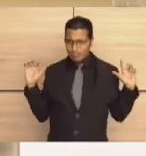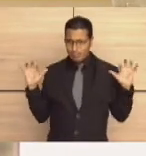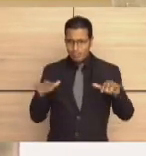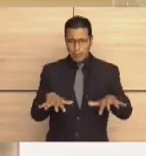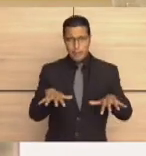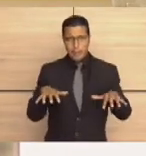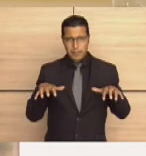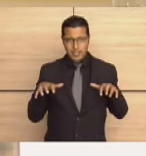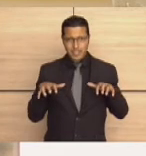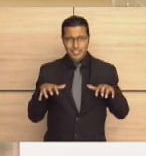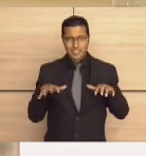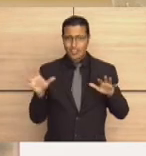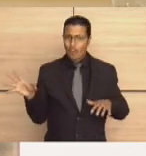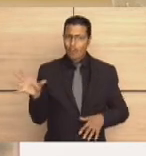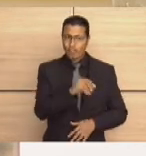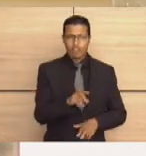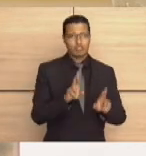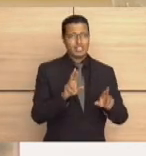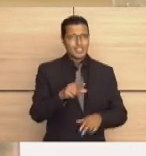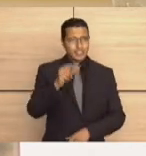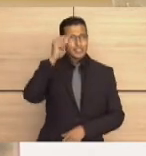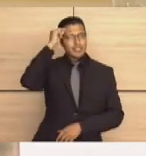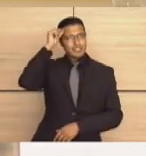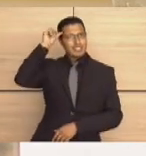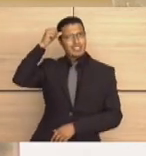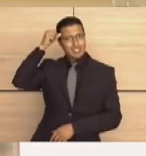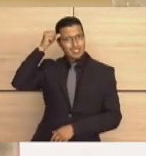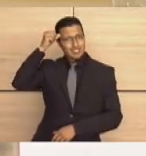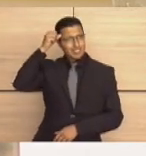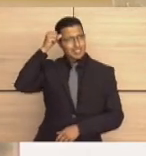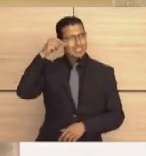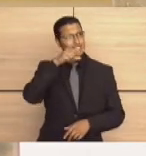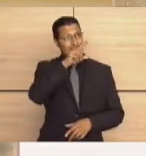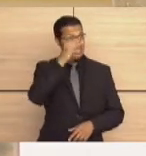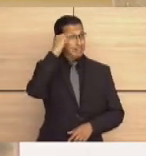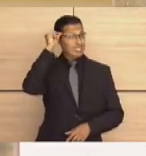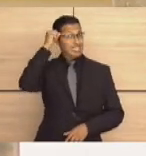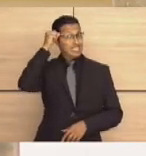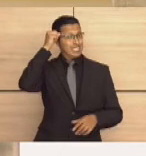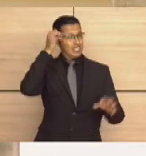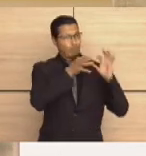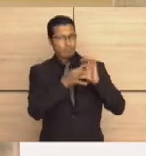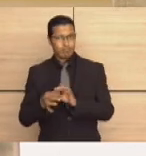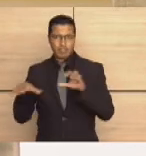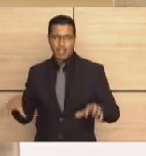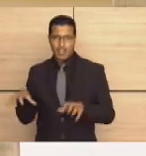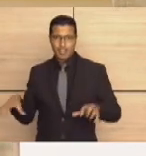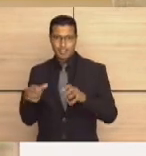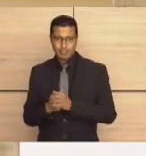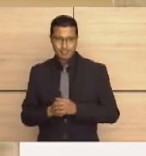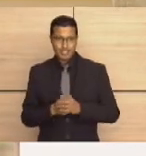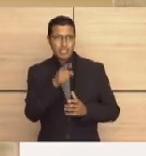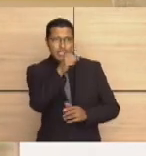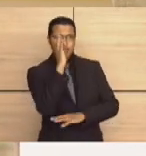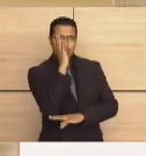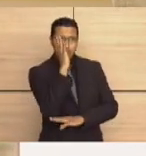llevan algo, se inspiren, nos inspiremos, y es pasar de la inspiración a la acción. Y que cada historia, cada elemento que